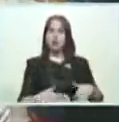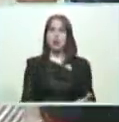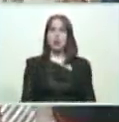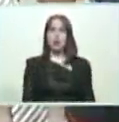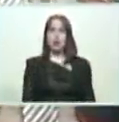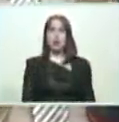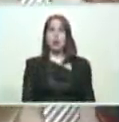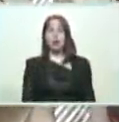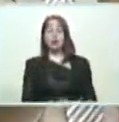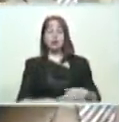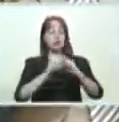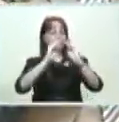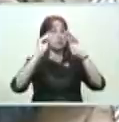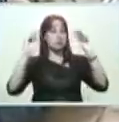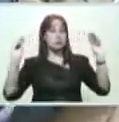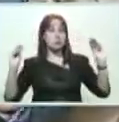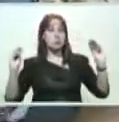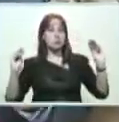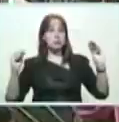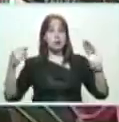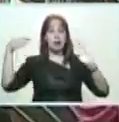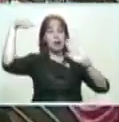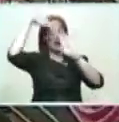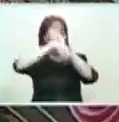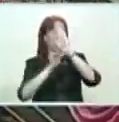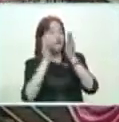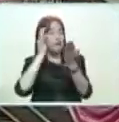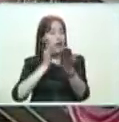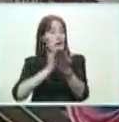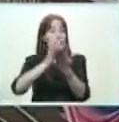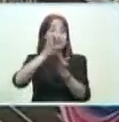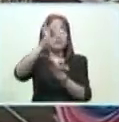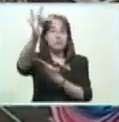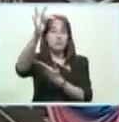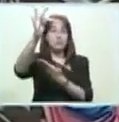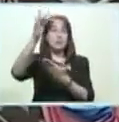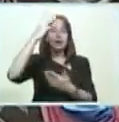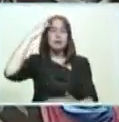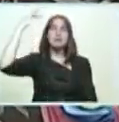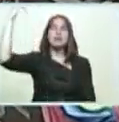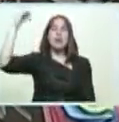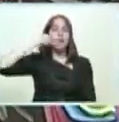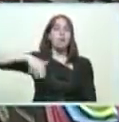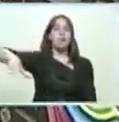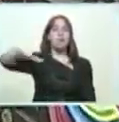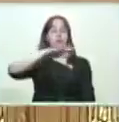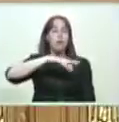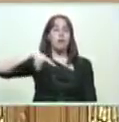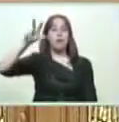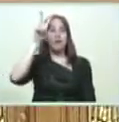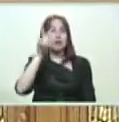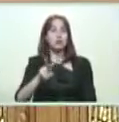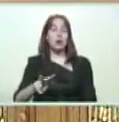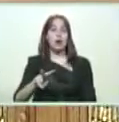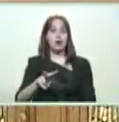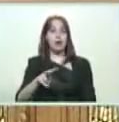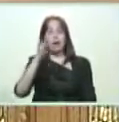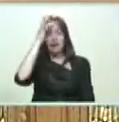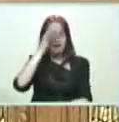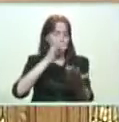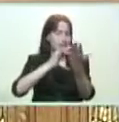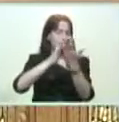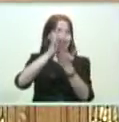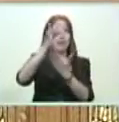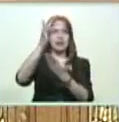Yo llamo a cultivar una fe infinita en el pueblo noble de Venezuela, fe infinita,